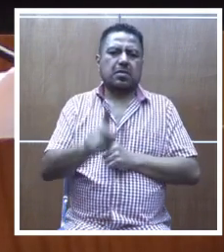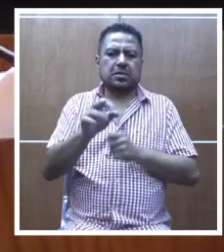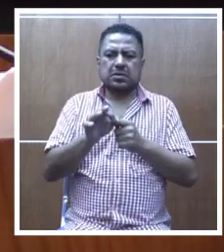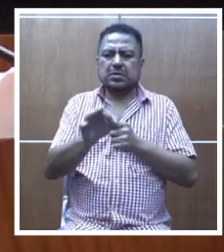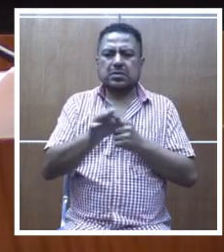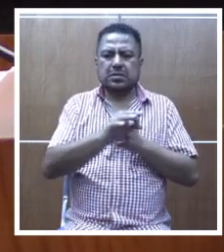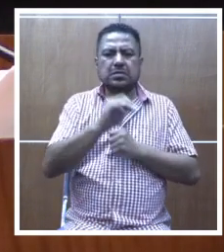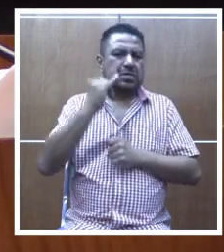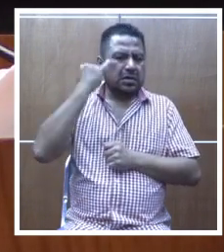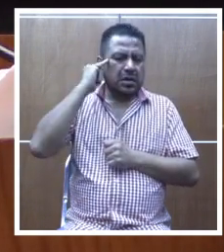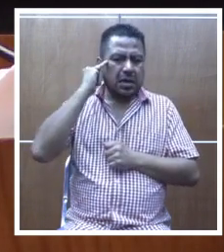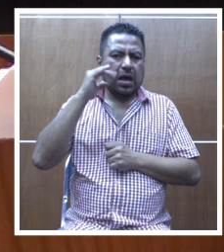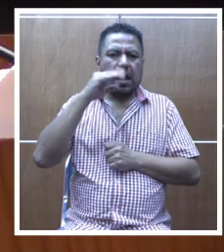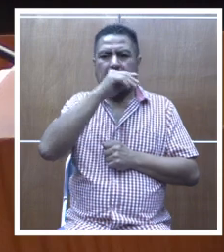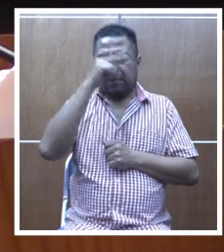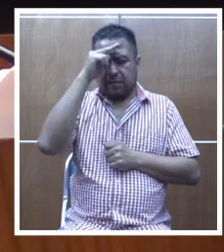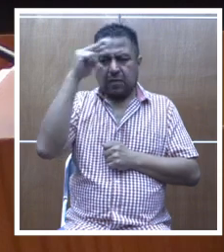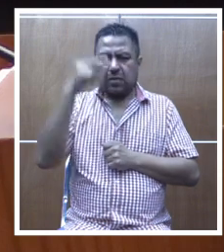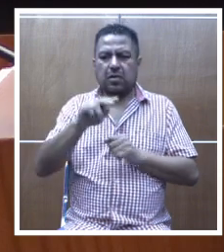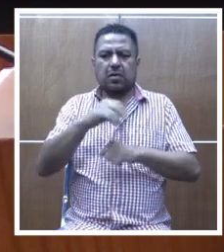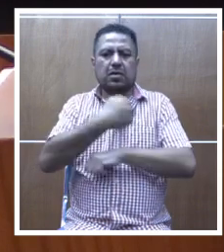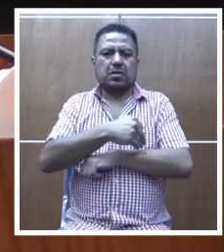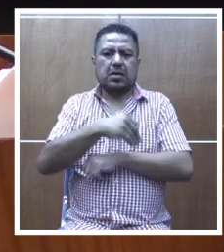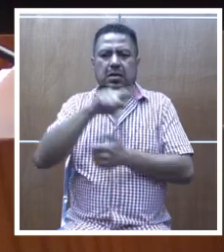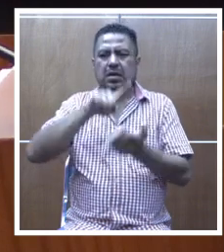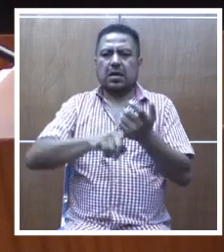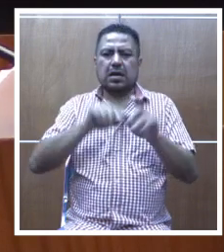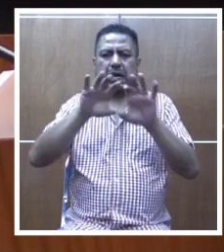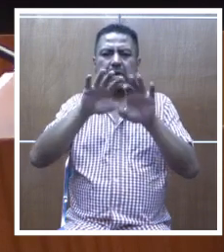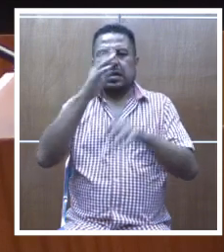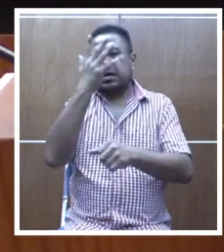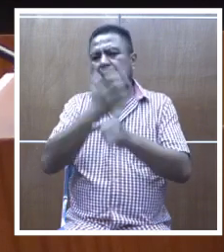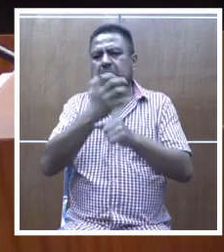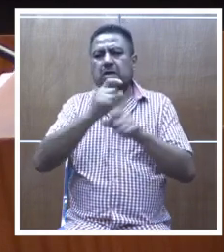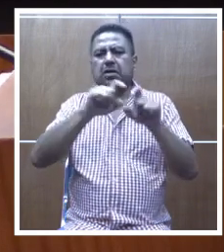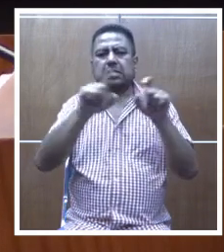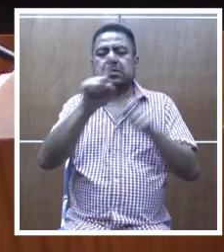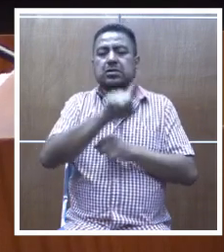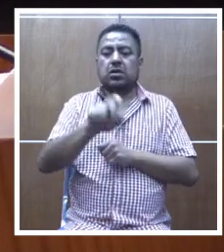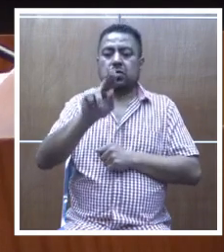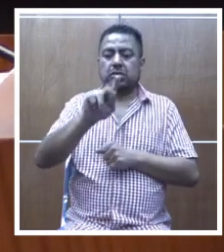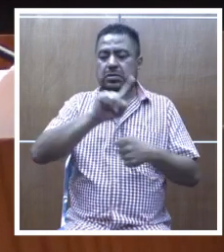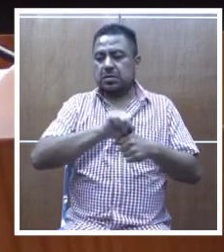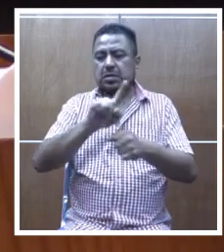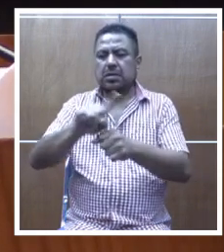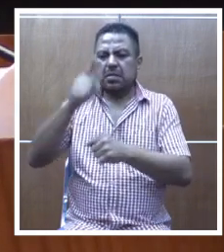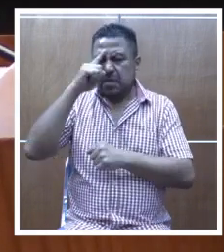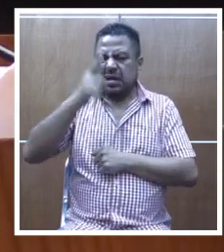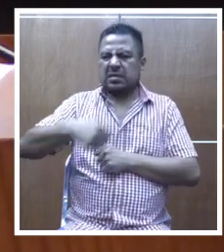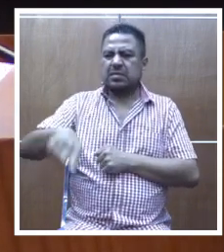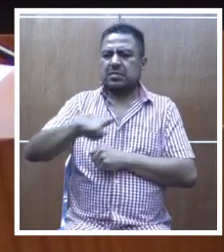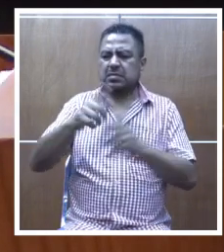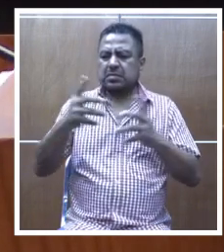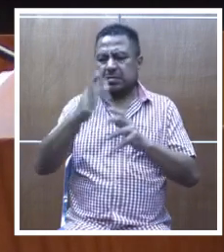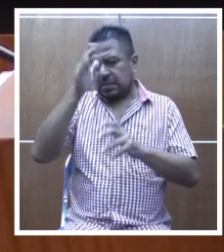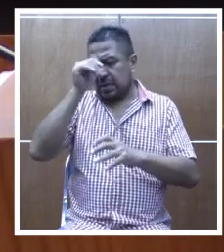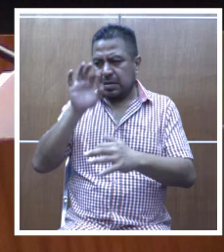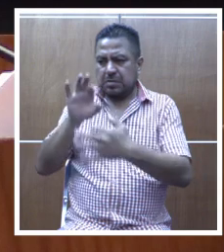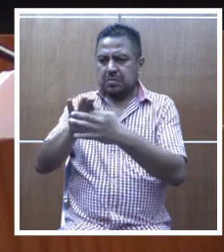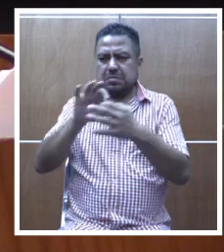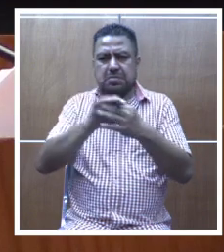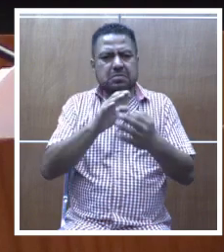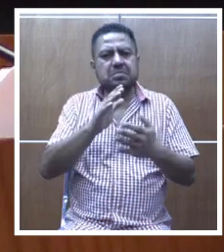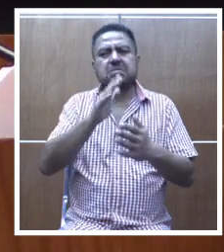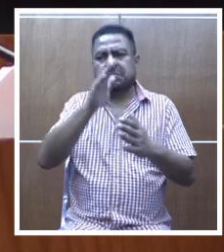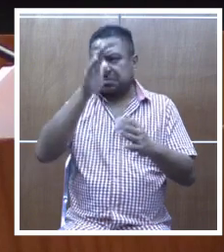indígenas y afromexicanos, y en el transitorio quinto otorga el plazo de 180 días para realizar las adecuaciones normativas que